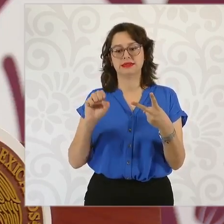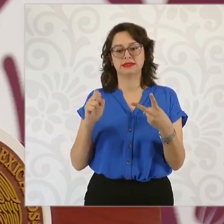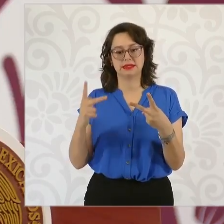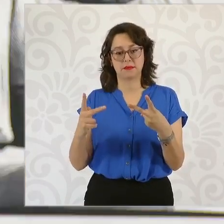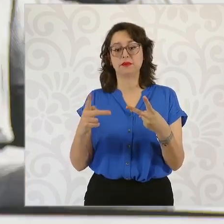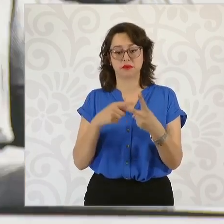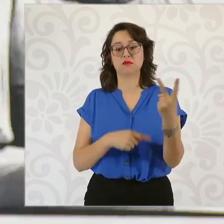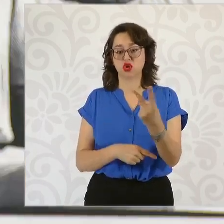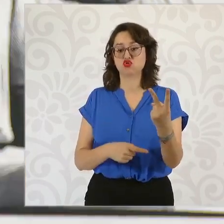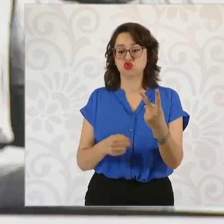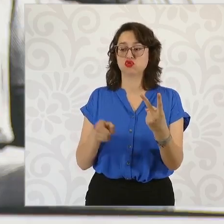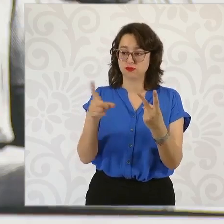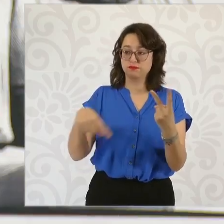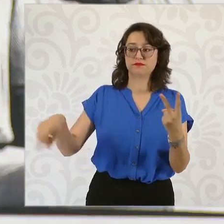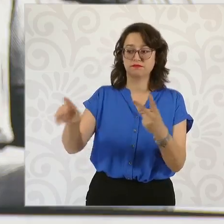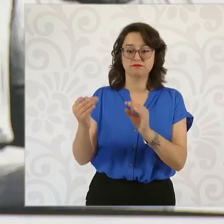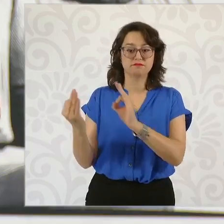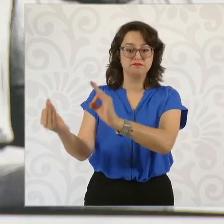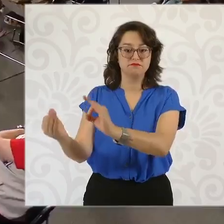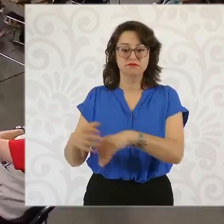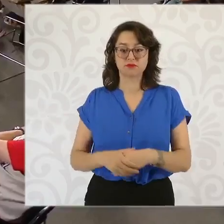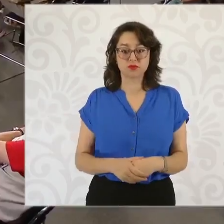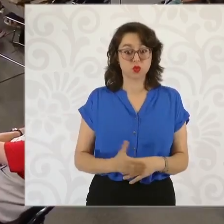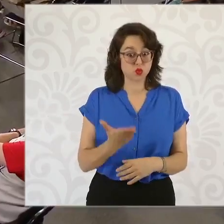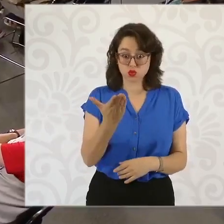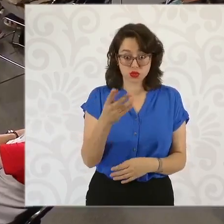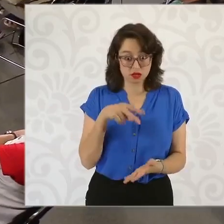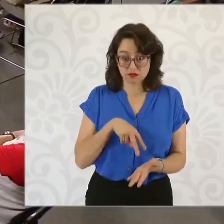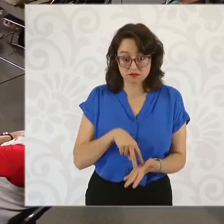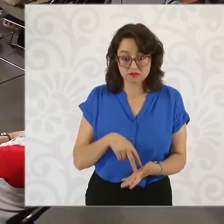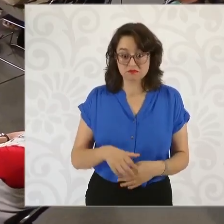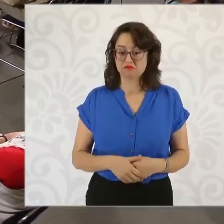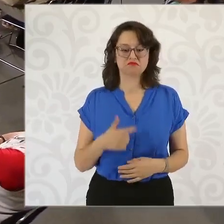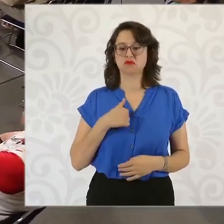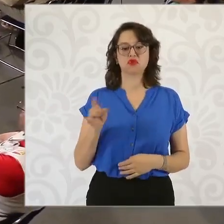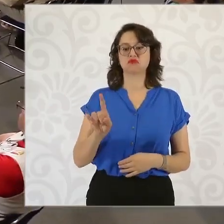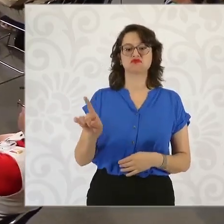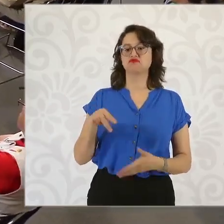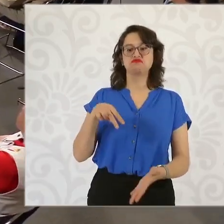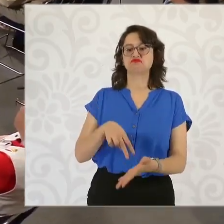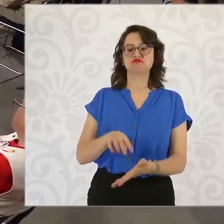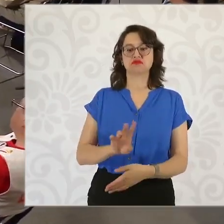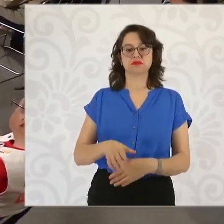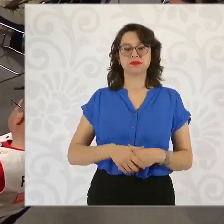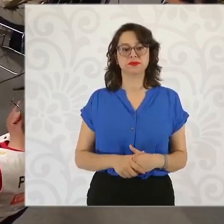con ellos. O sea, ¿se descarta la mesa aquí en Palacio? Conmigo sí. Ok.